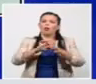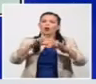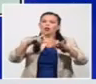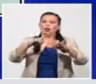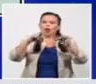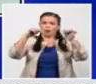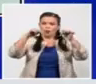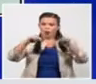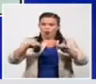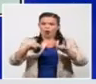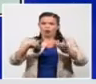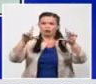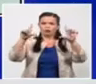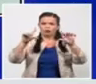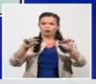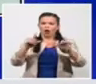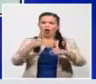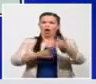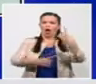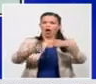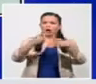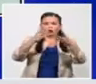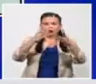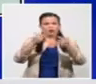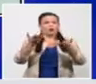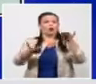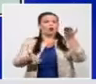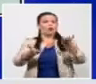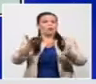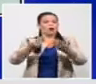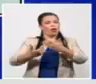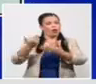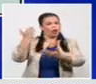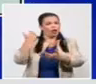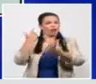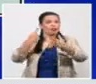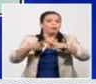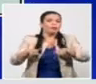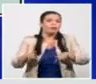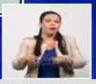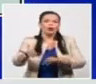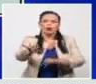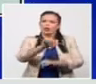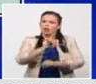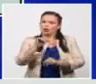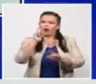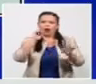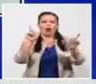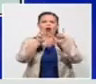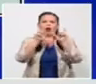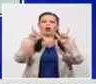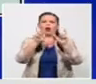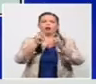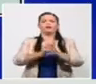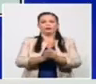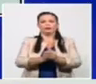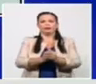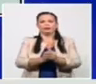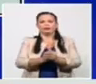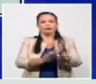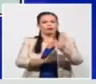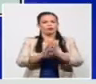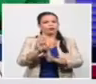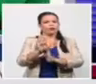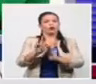había tenido en días anteriores, pero de todas formas una cifra elevada para el comportamiento que